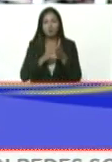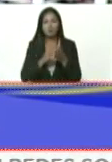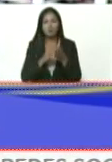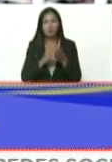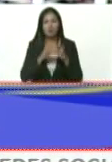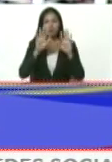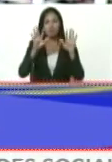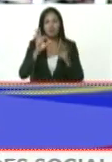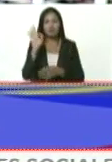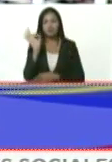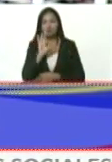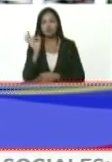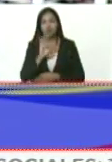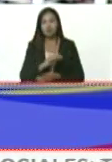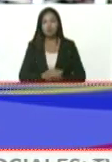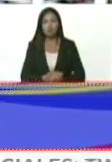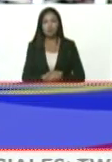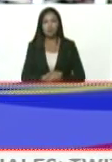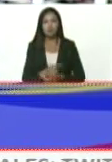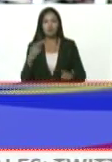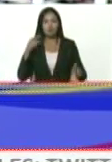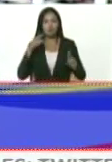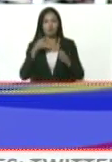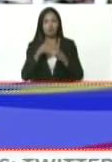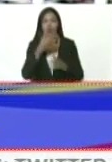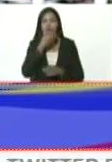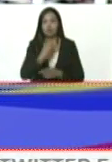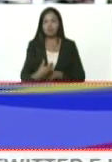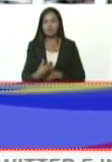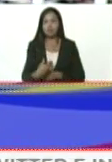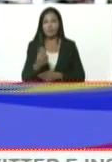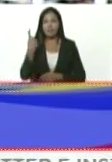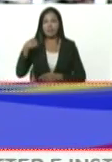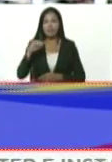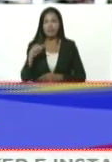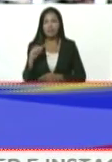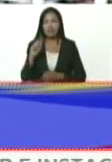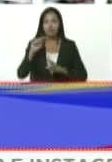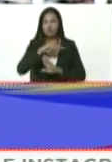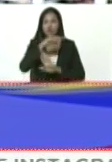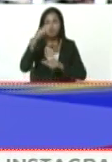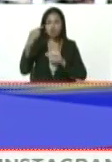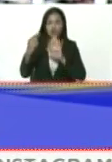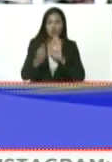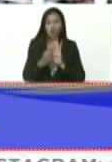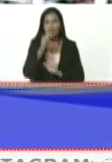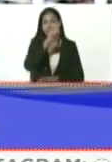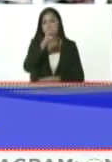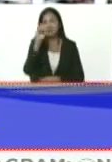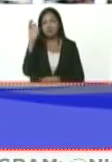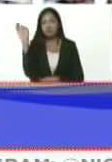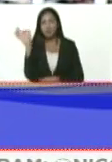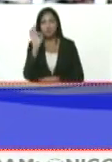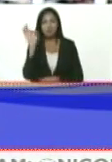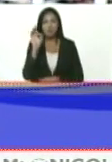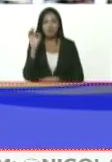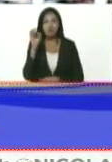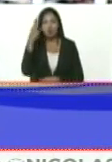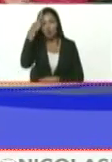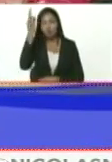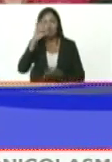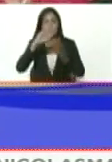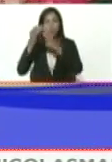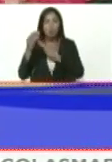10% llevamos. La meta es en diciembre tener cubierto el 100% de los consejos